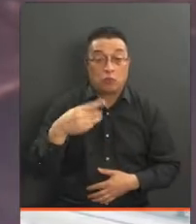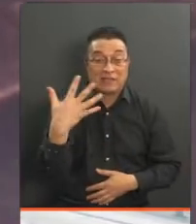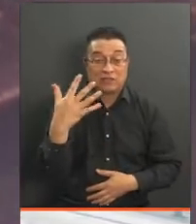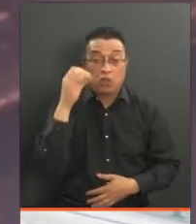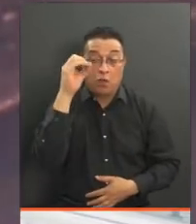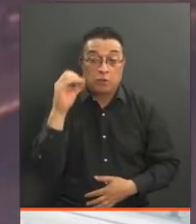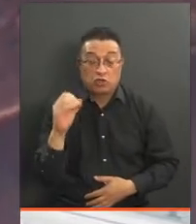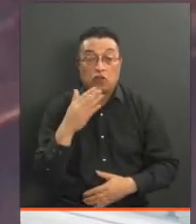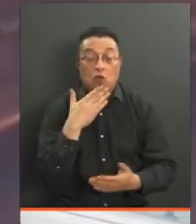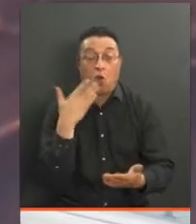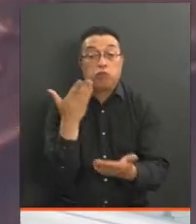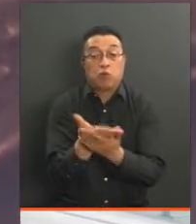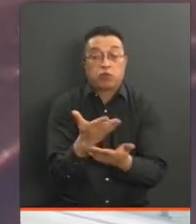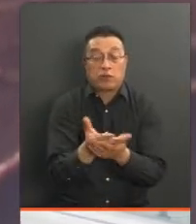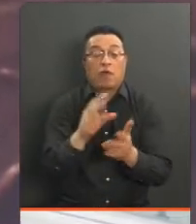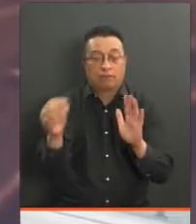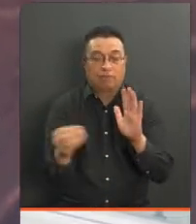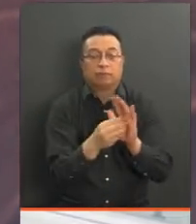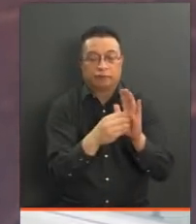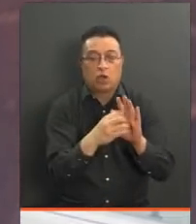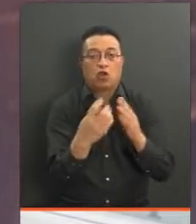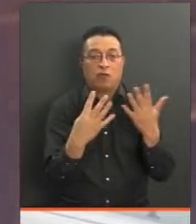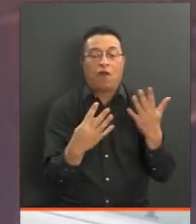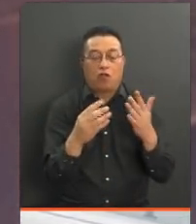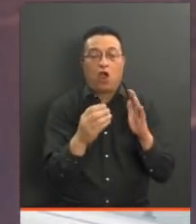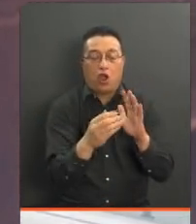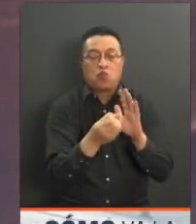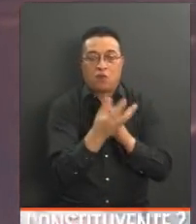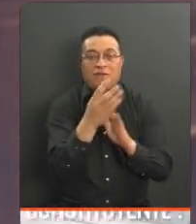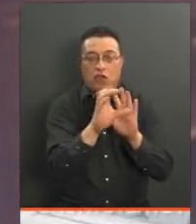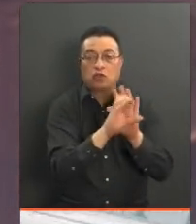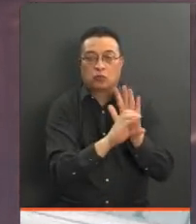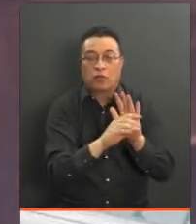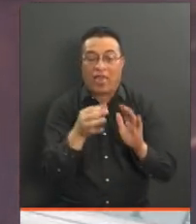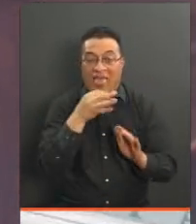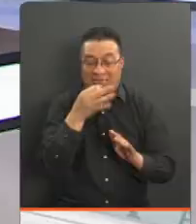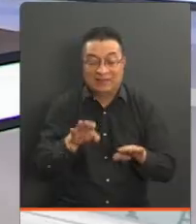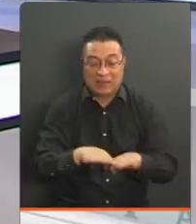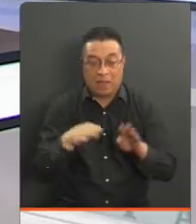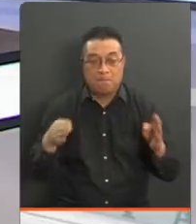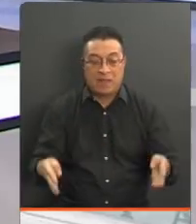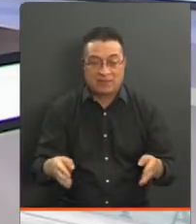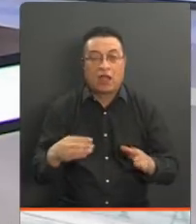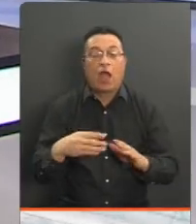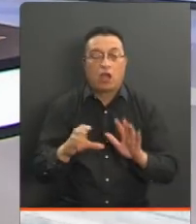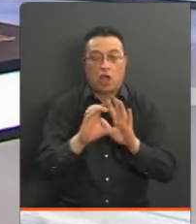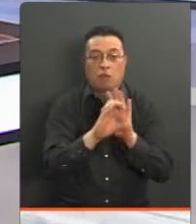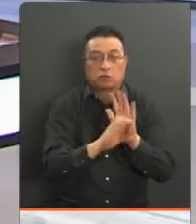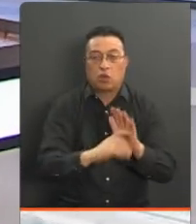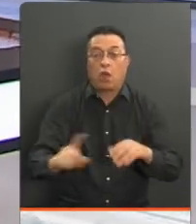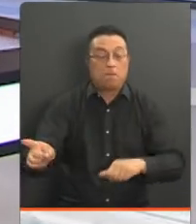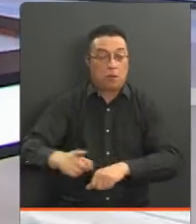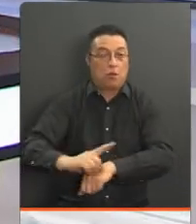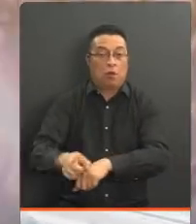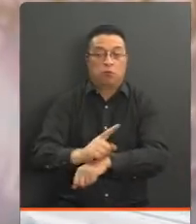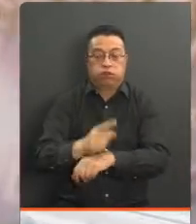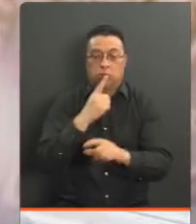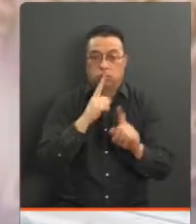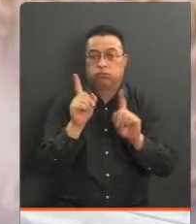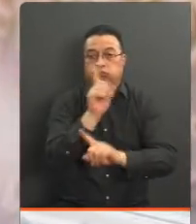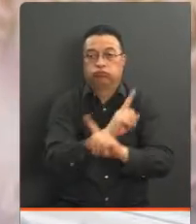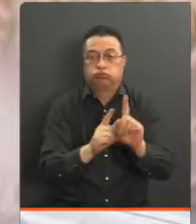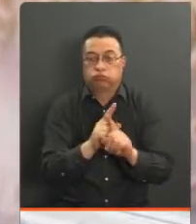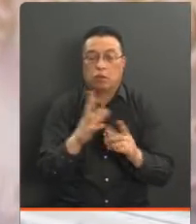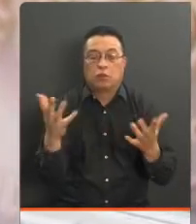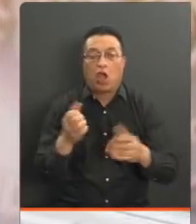91,5% de las propuestas llegó al borrador de la nueva constitución. Eso dijo la mesa de la convención, algo que fue inmediatamente rebatido principalmente